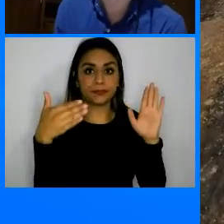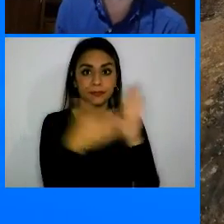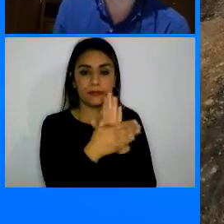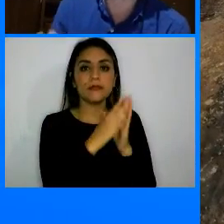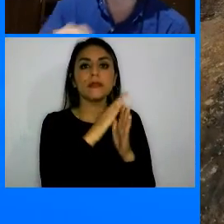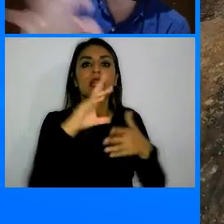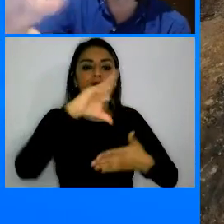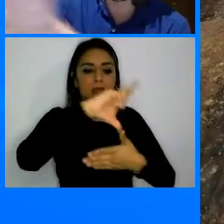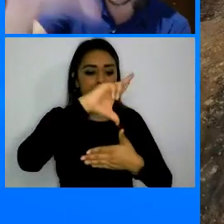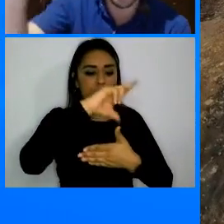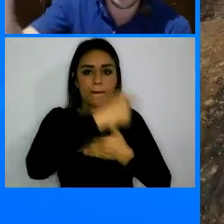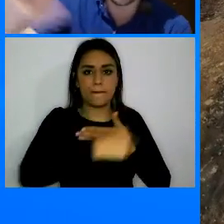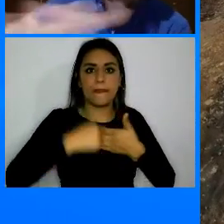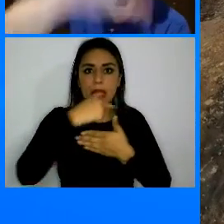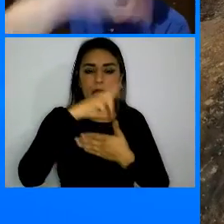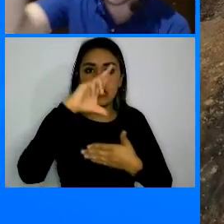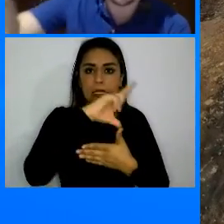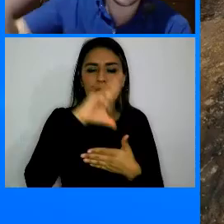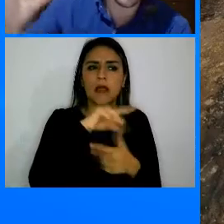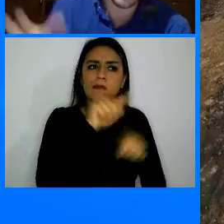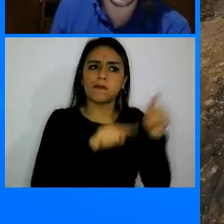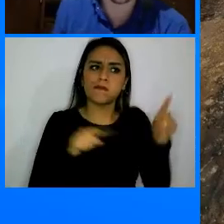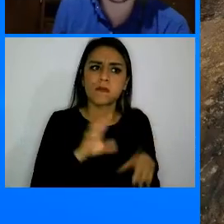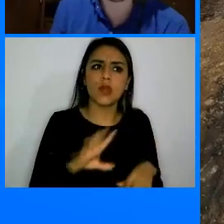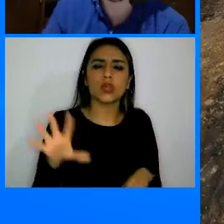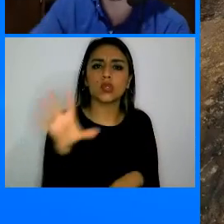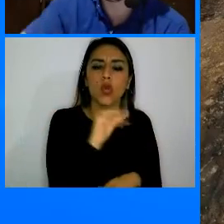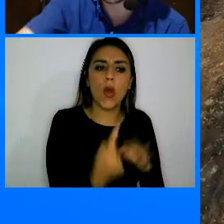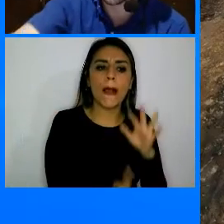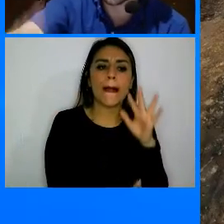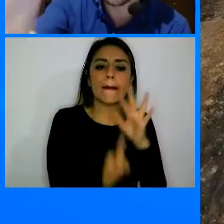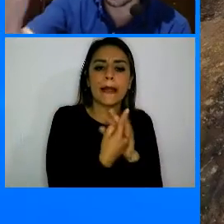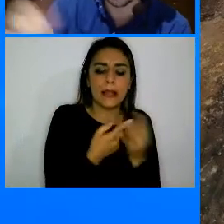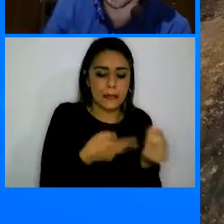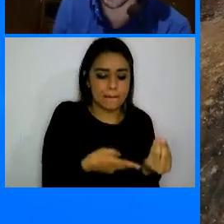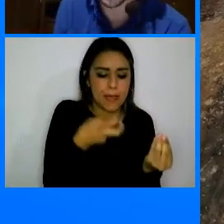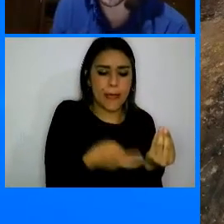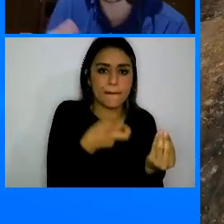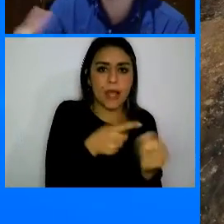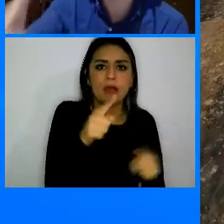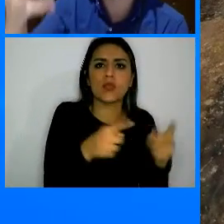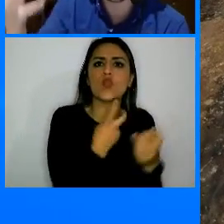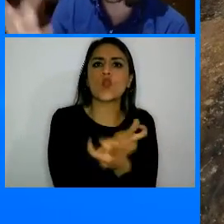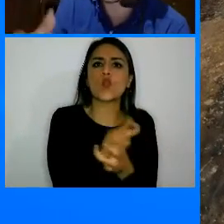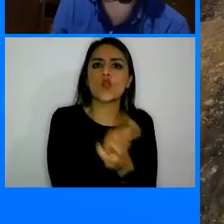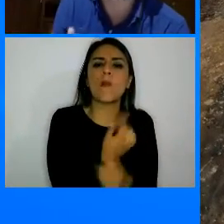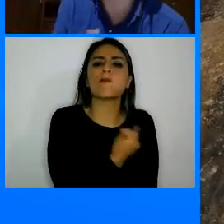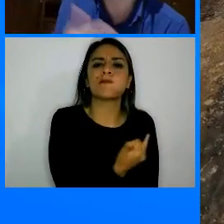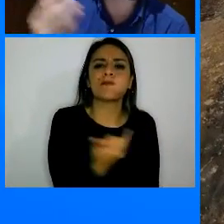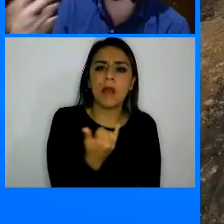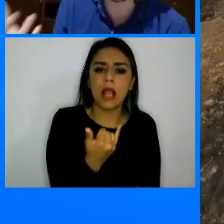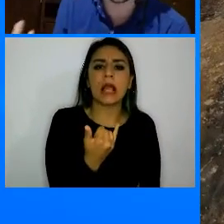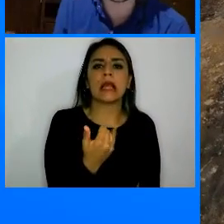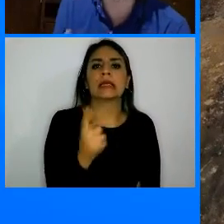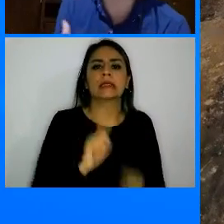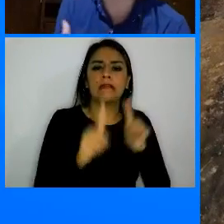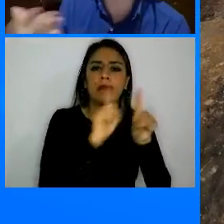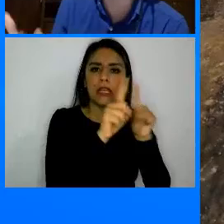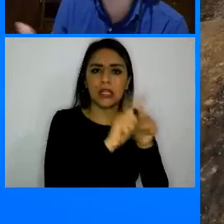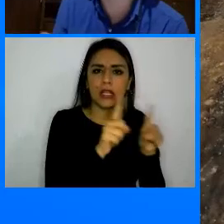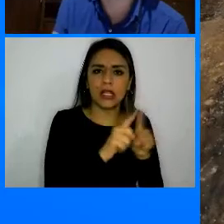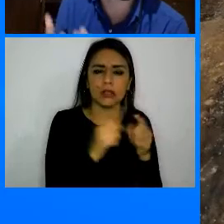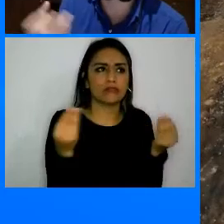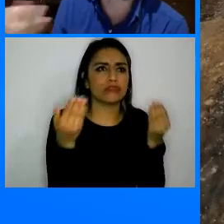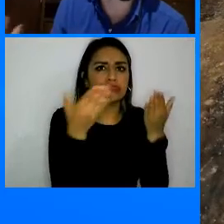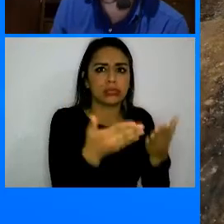Centroamérica. Y entonces aquí vemos, digamos, todo lo que aparece, digamos, en una excavación. Hay restos óseos, hay cerámica, hay otros tipos de ofrenda, en